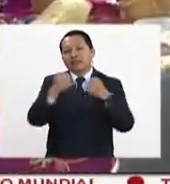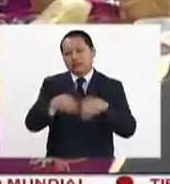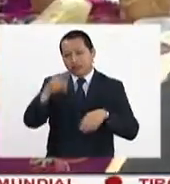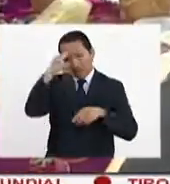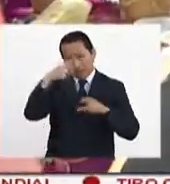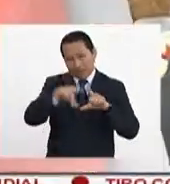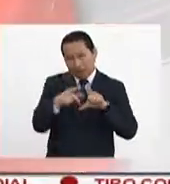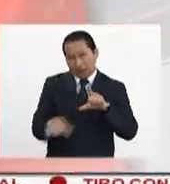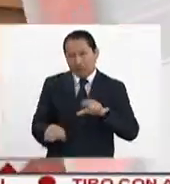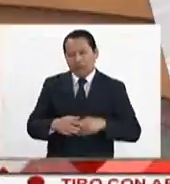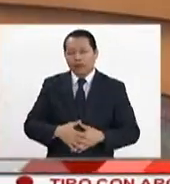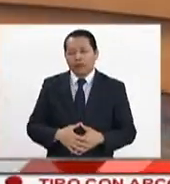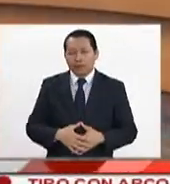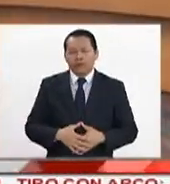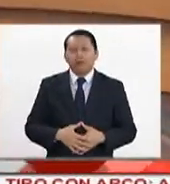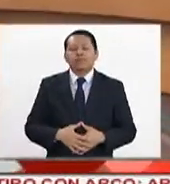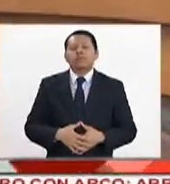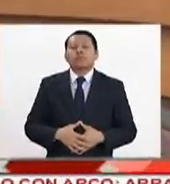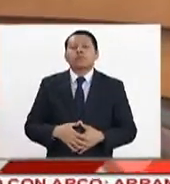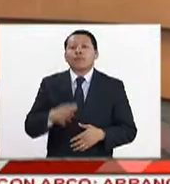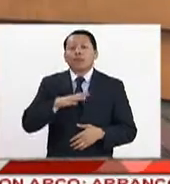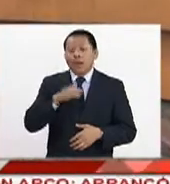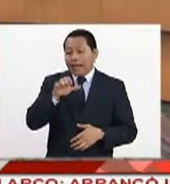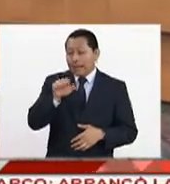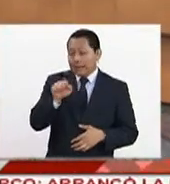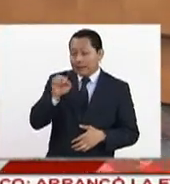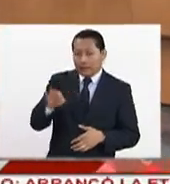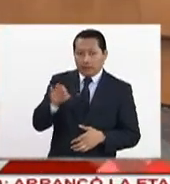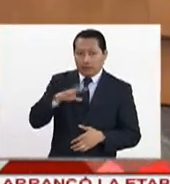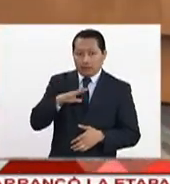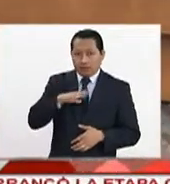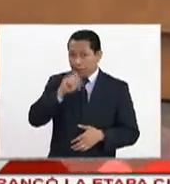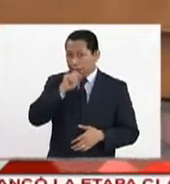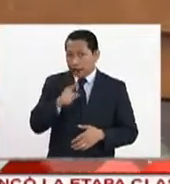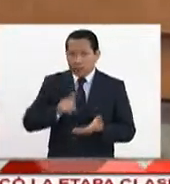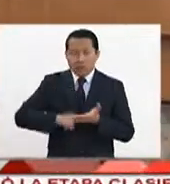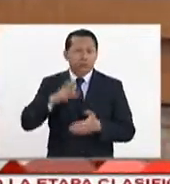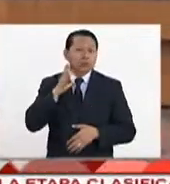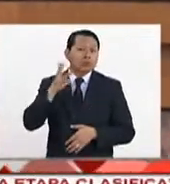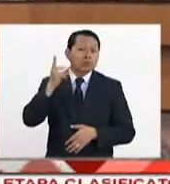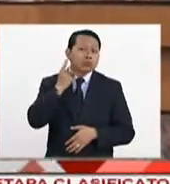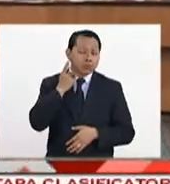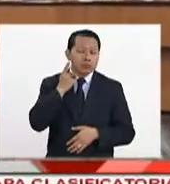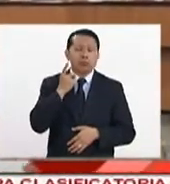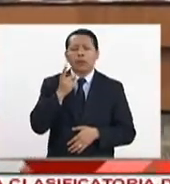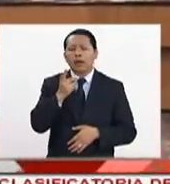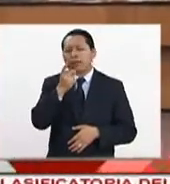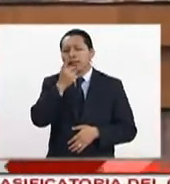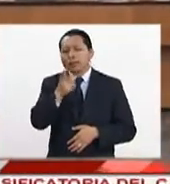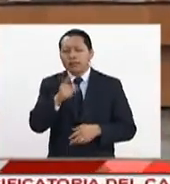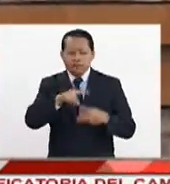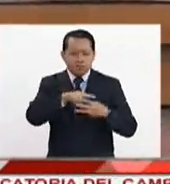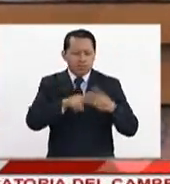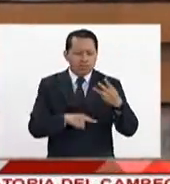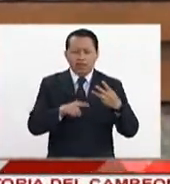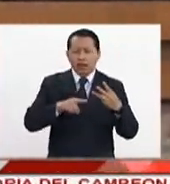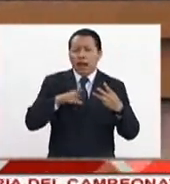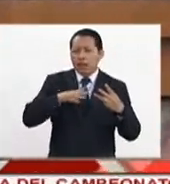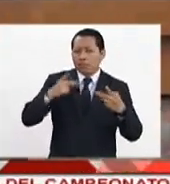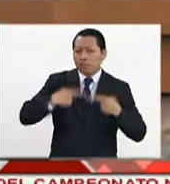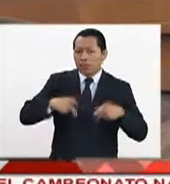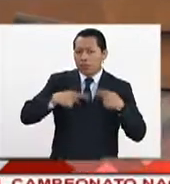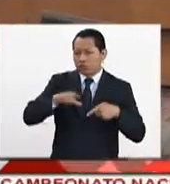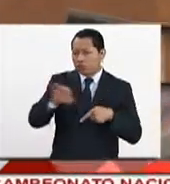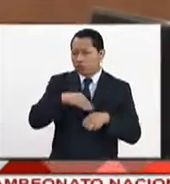México. La Auditoría Superior de la Federación de la Cámara de Diputados definió la terna para ocupar el cargo